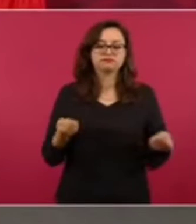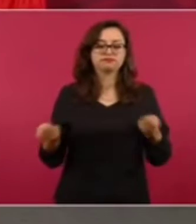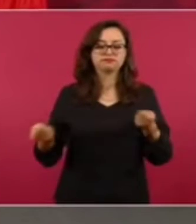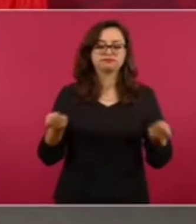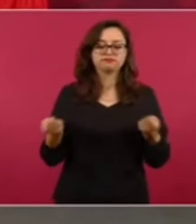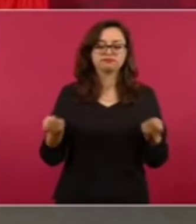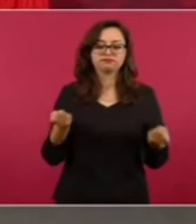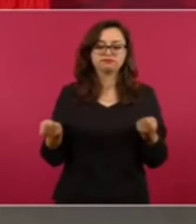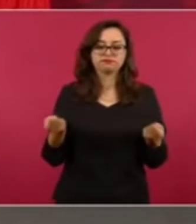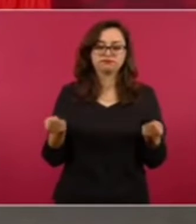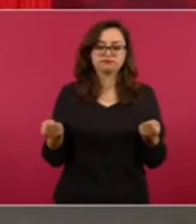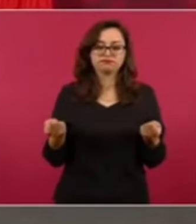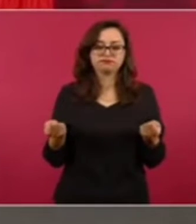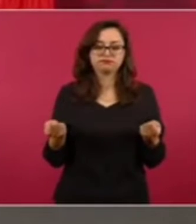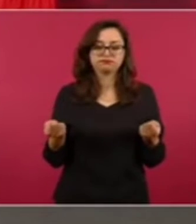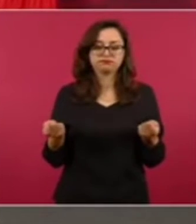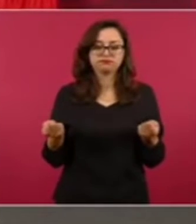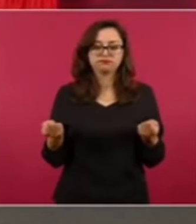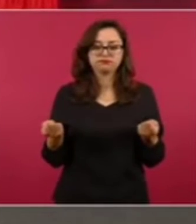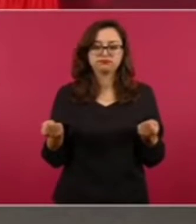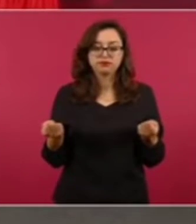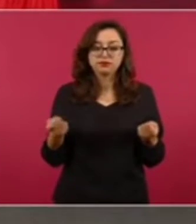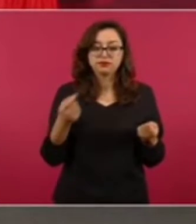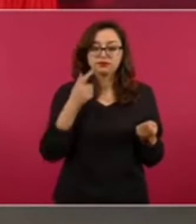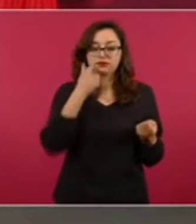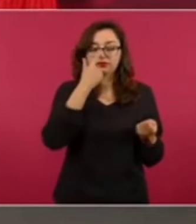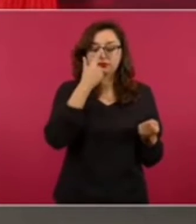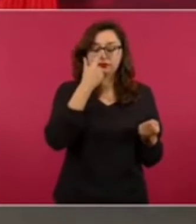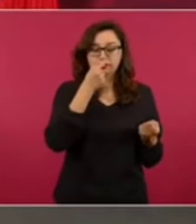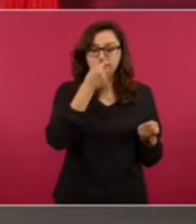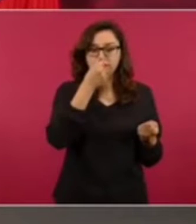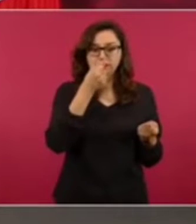Y para tener